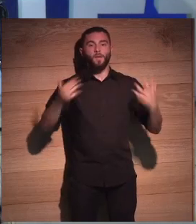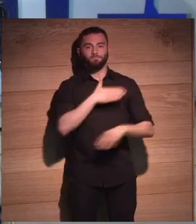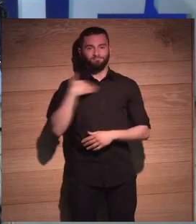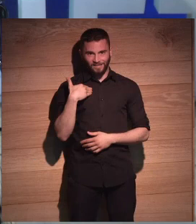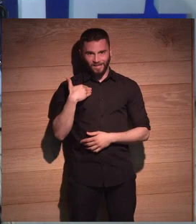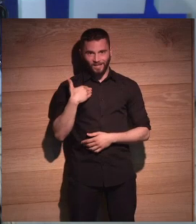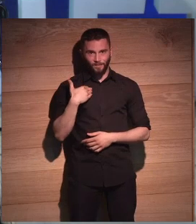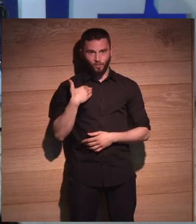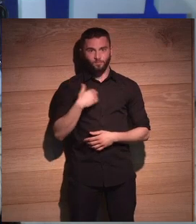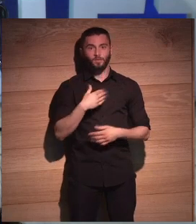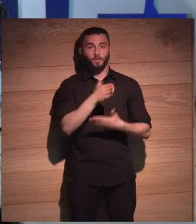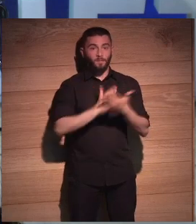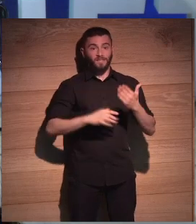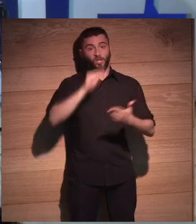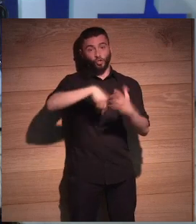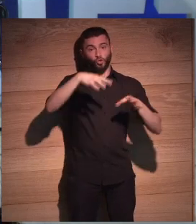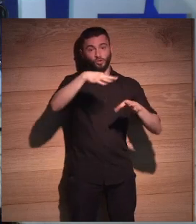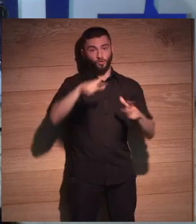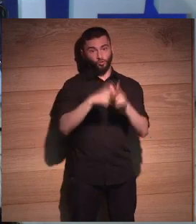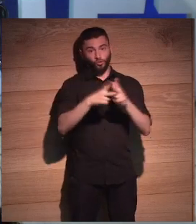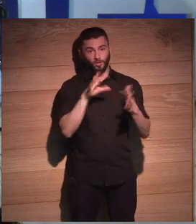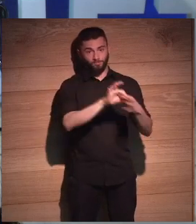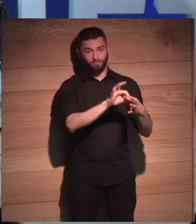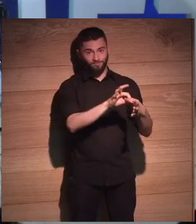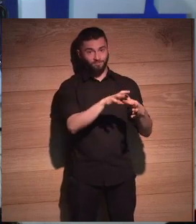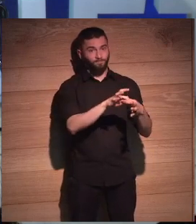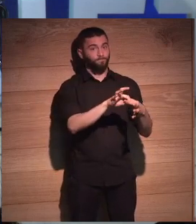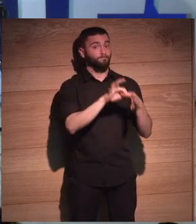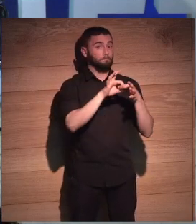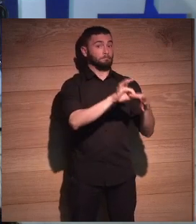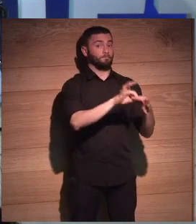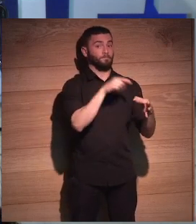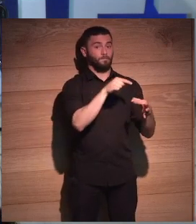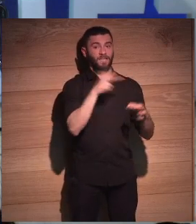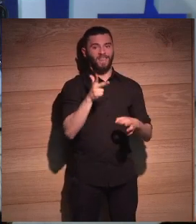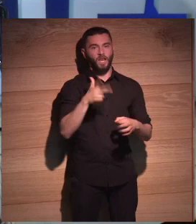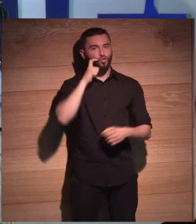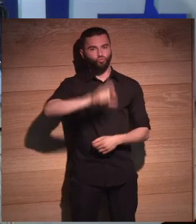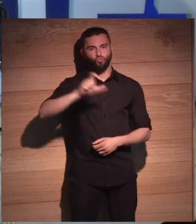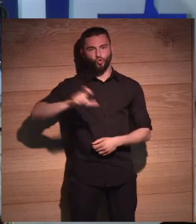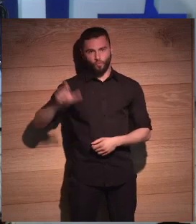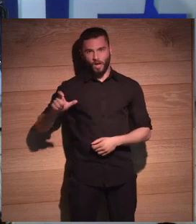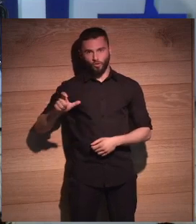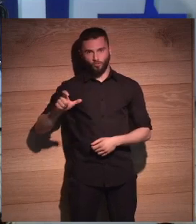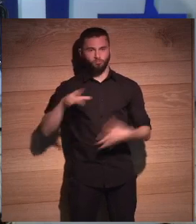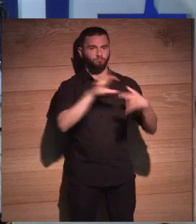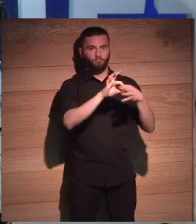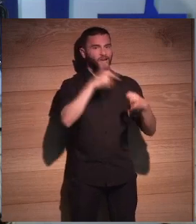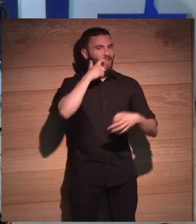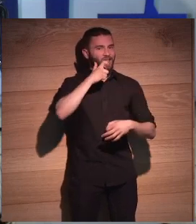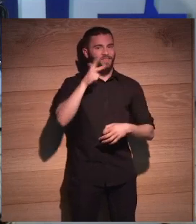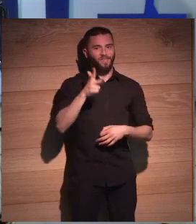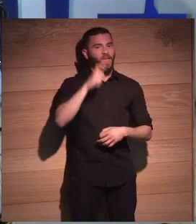la parte que, digamos, tiene que ver con el contrato social se basa mucho en derechos humanos y se va a basar mucho en derechos